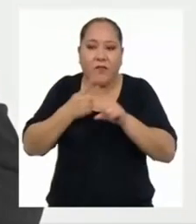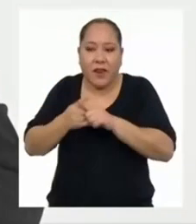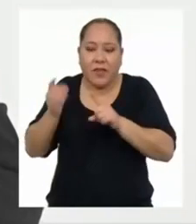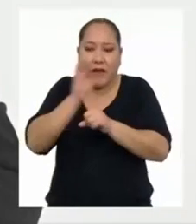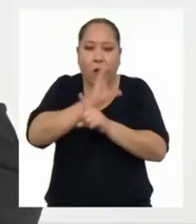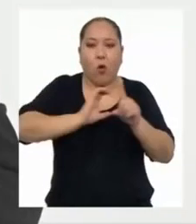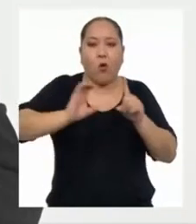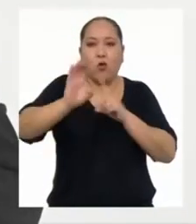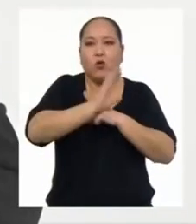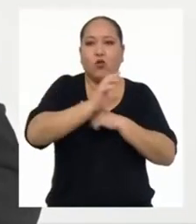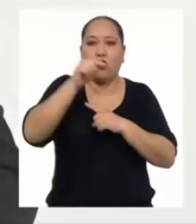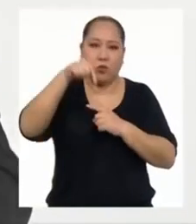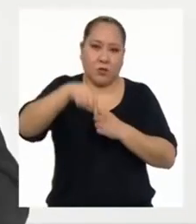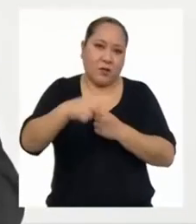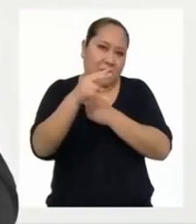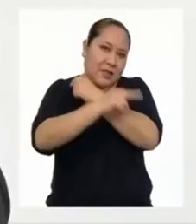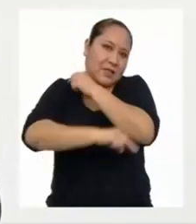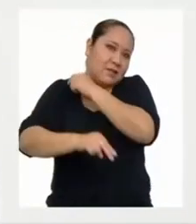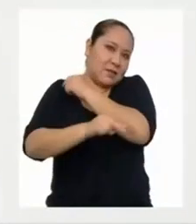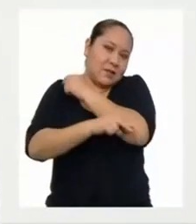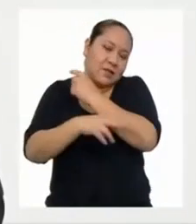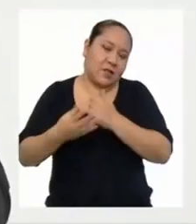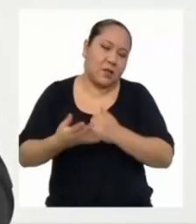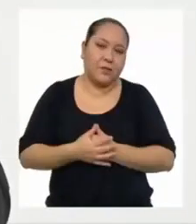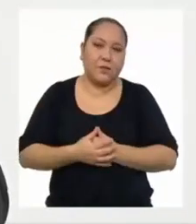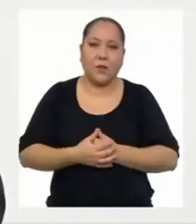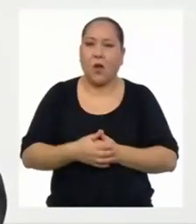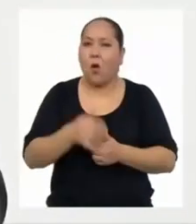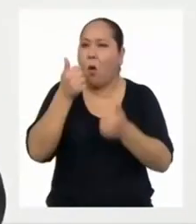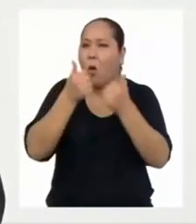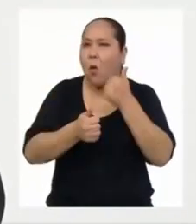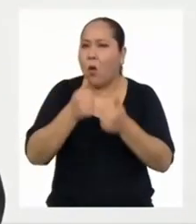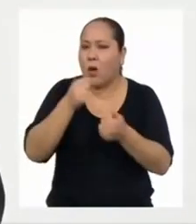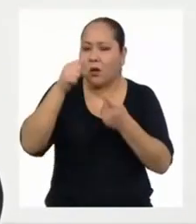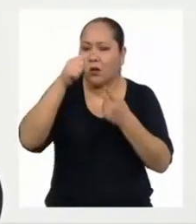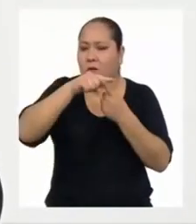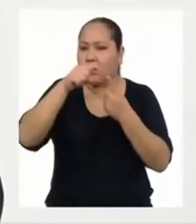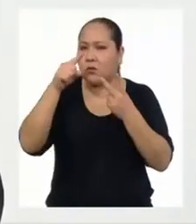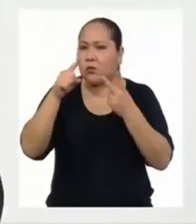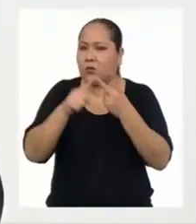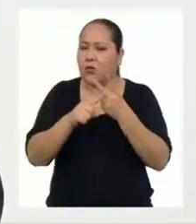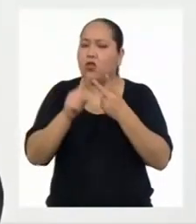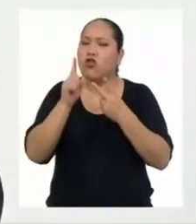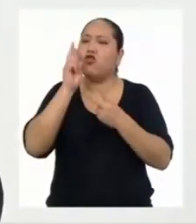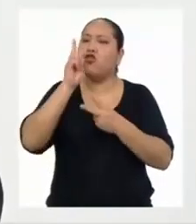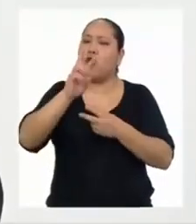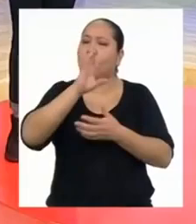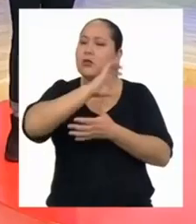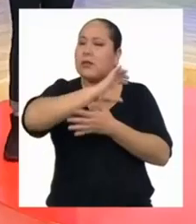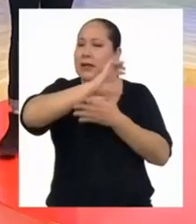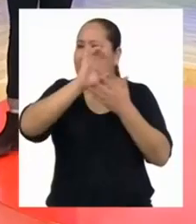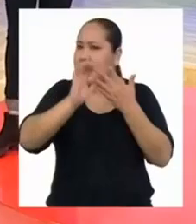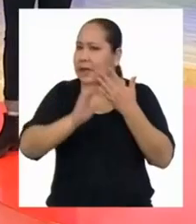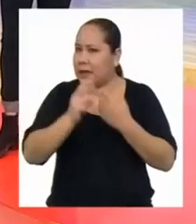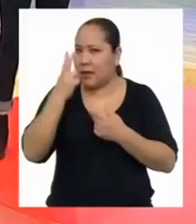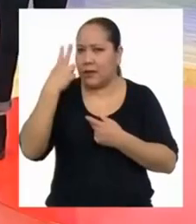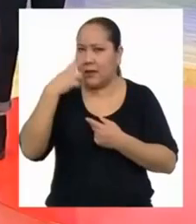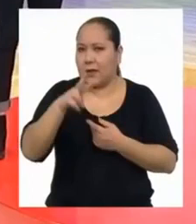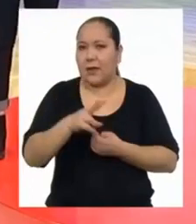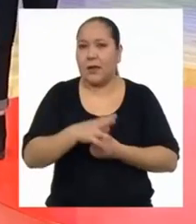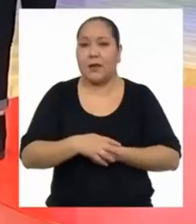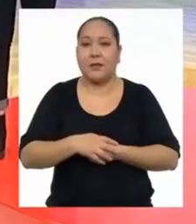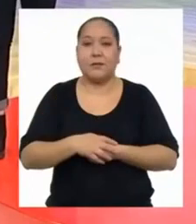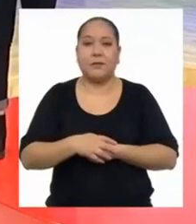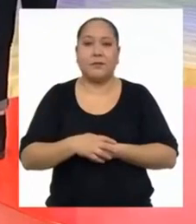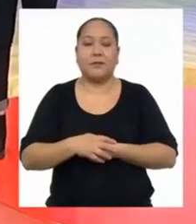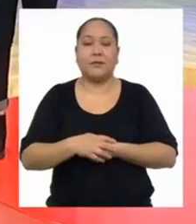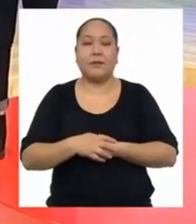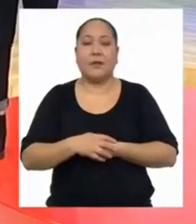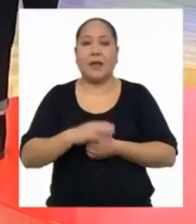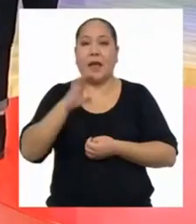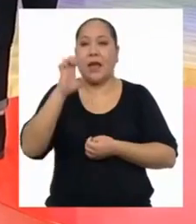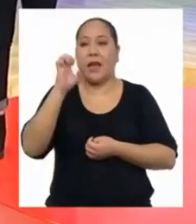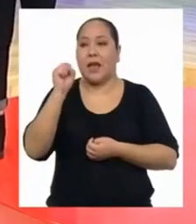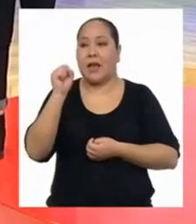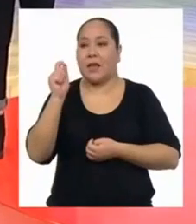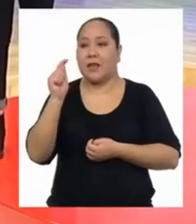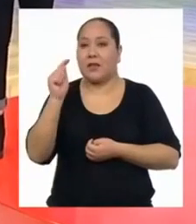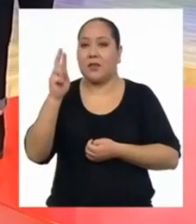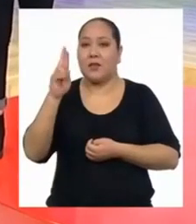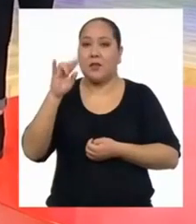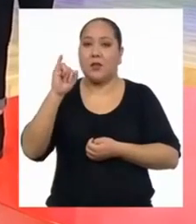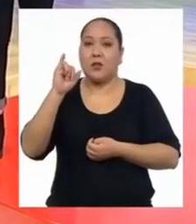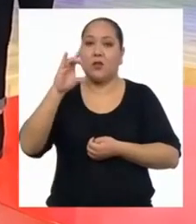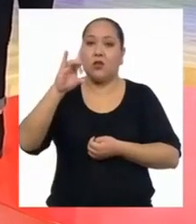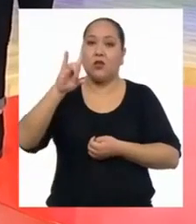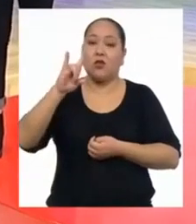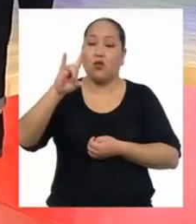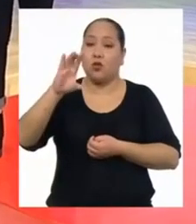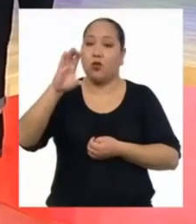nación. ¿Y cuáles son esas dos características, Yanira? La estructura y la persona en la que se narran los